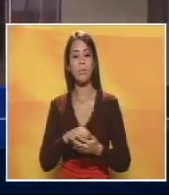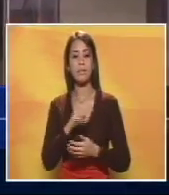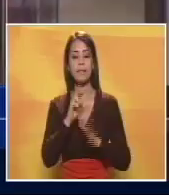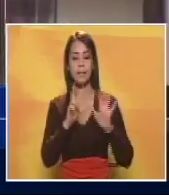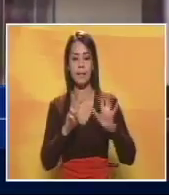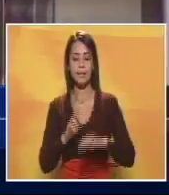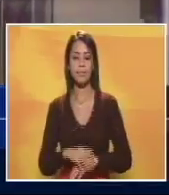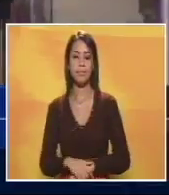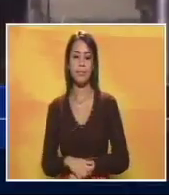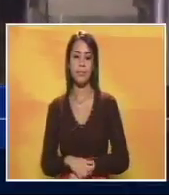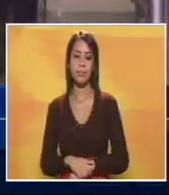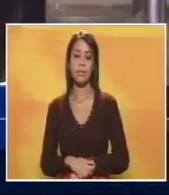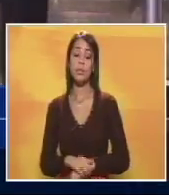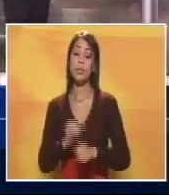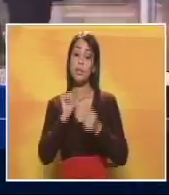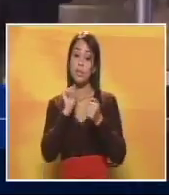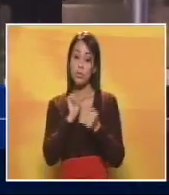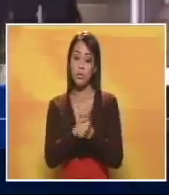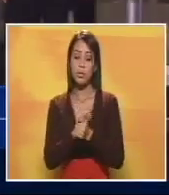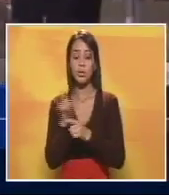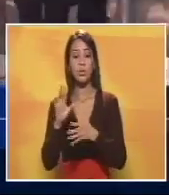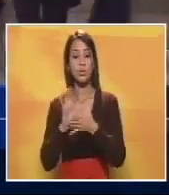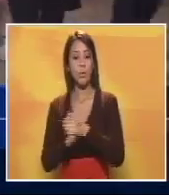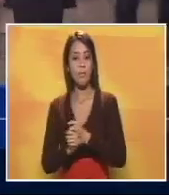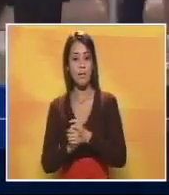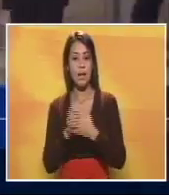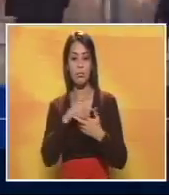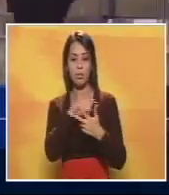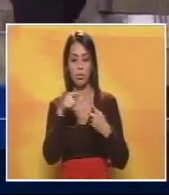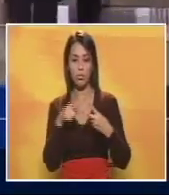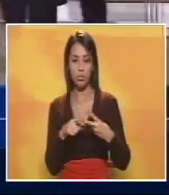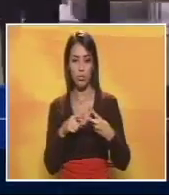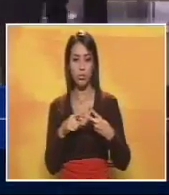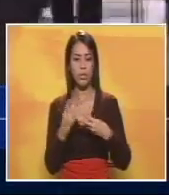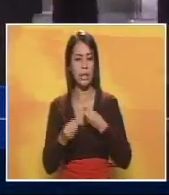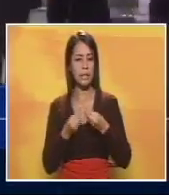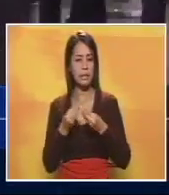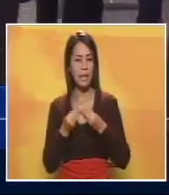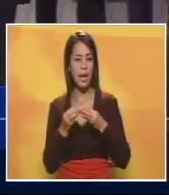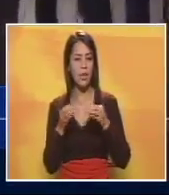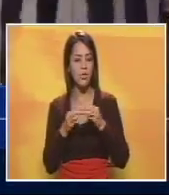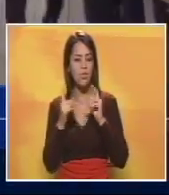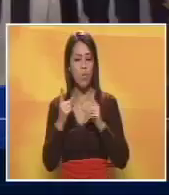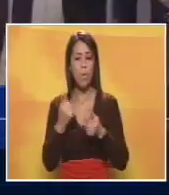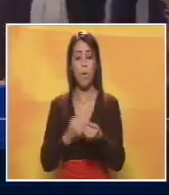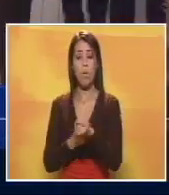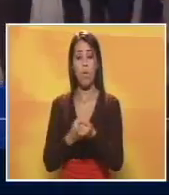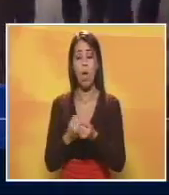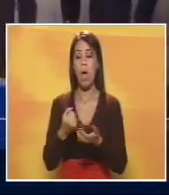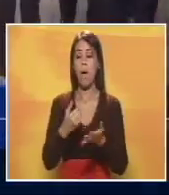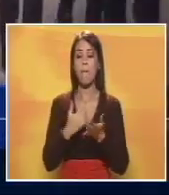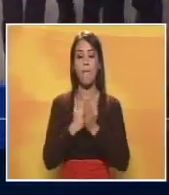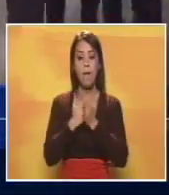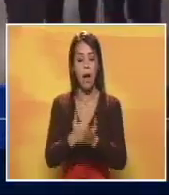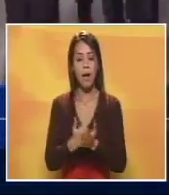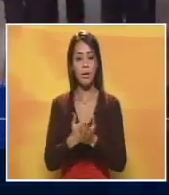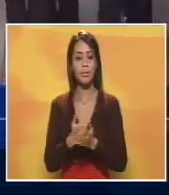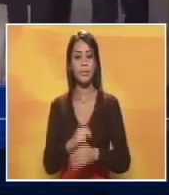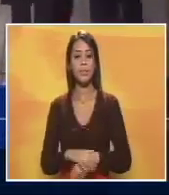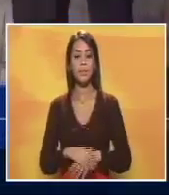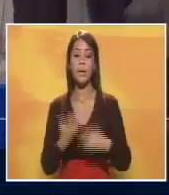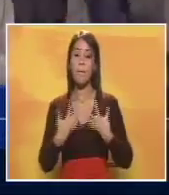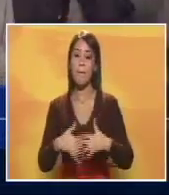La sentencia asegura que Park y su amiga Choi Son-sil crearon una red de favores con la que extorsionaron a empresas